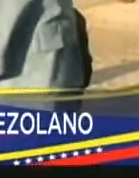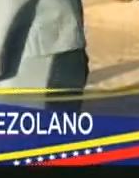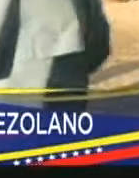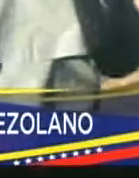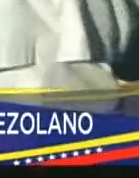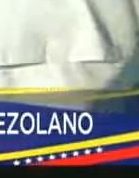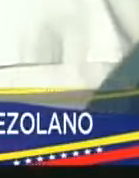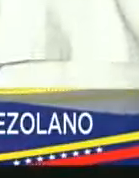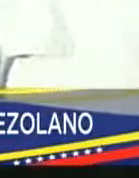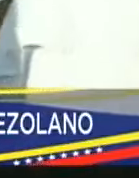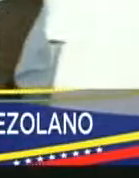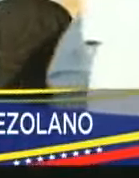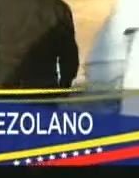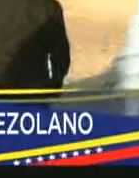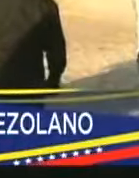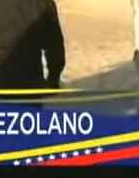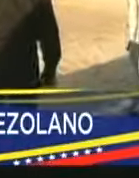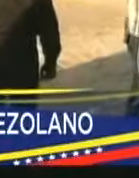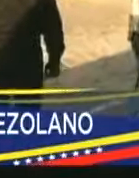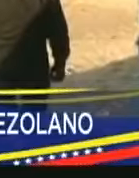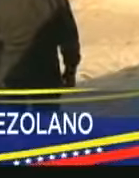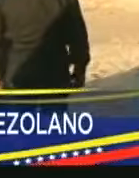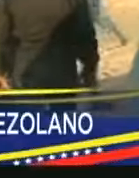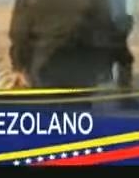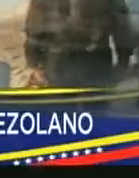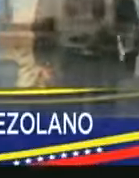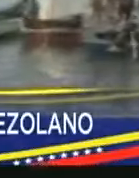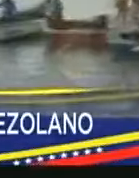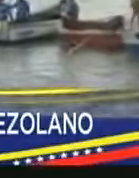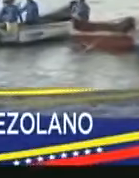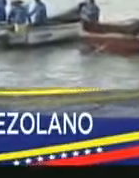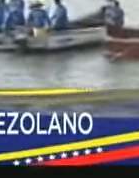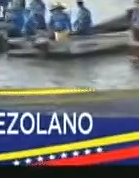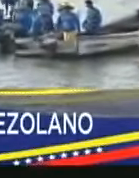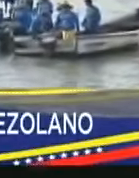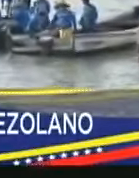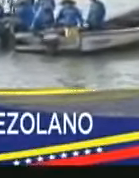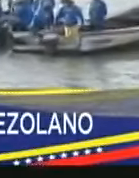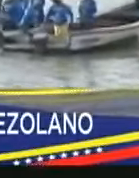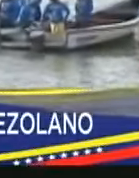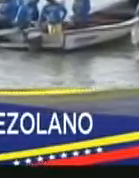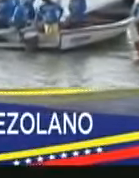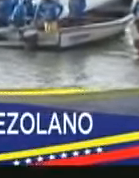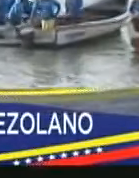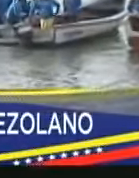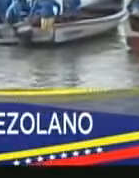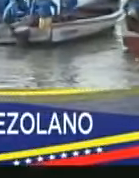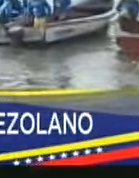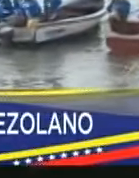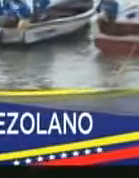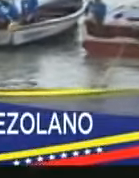que con la guerra económica y el tiempo pospandemia, la